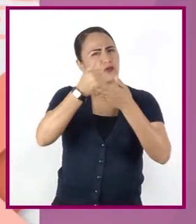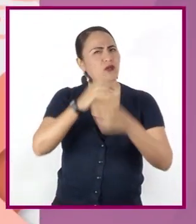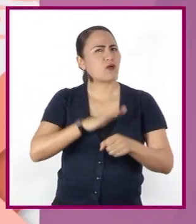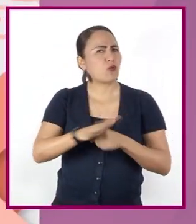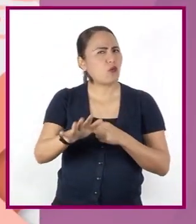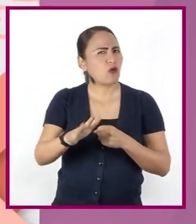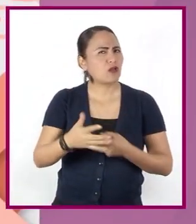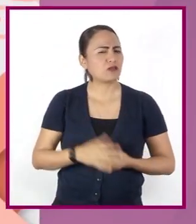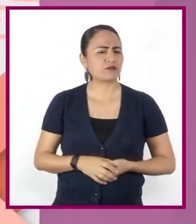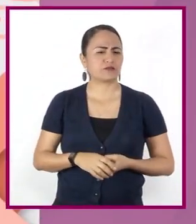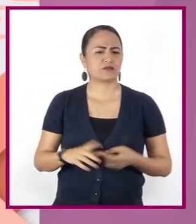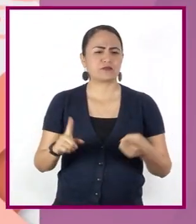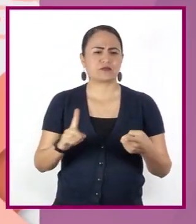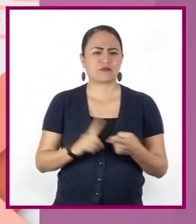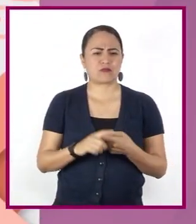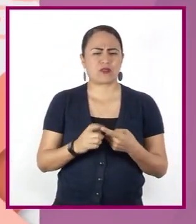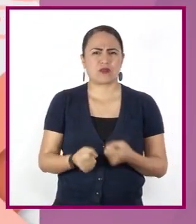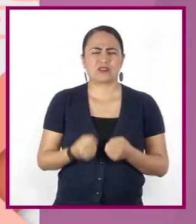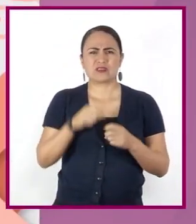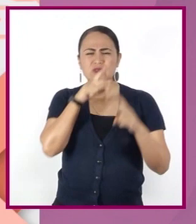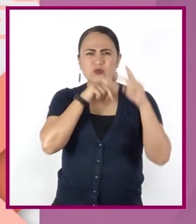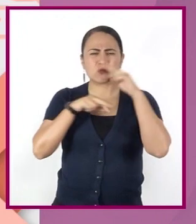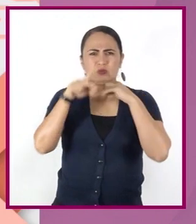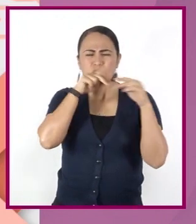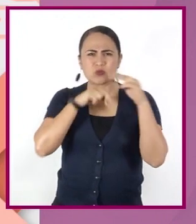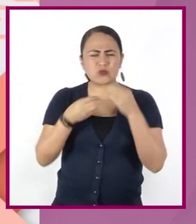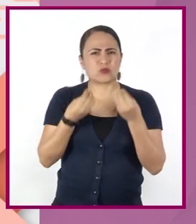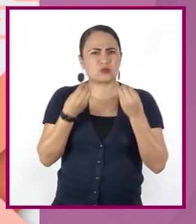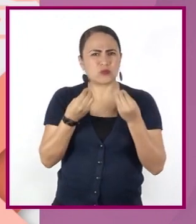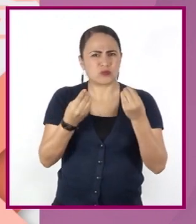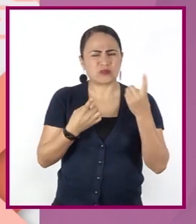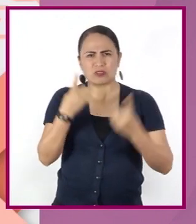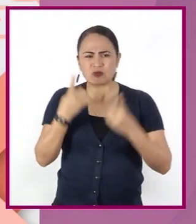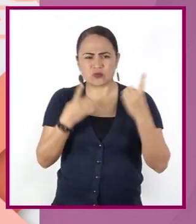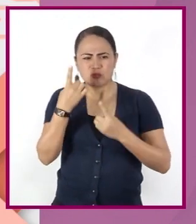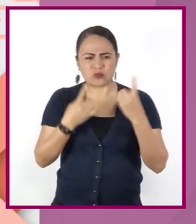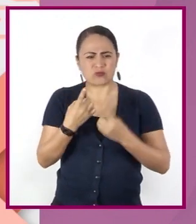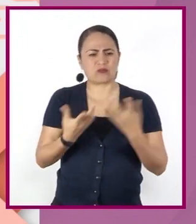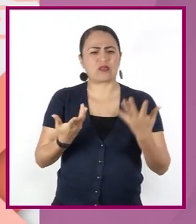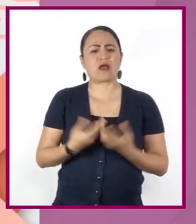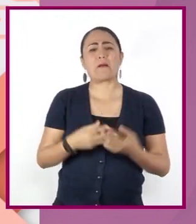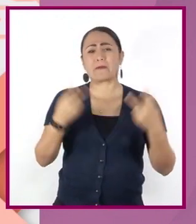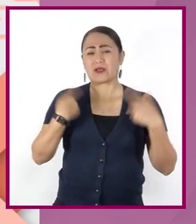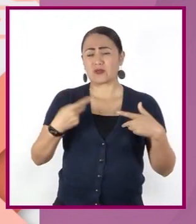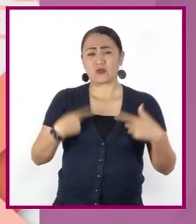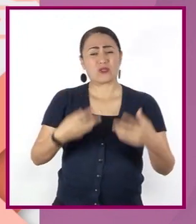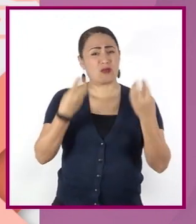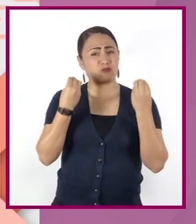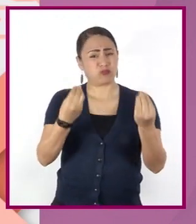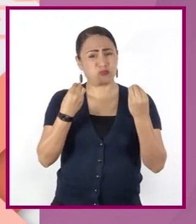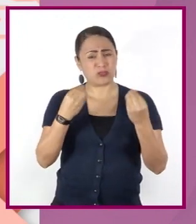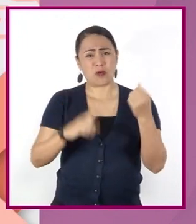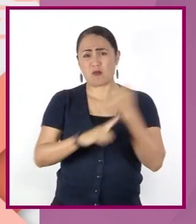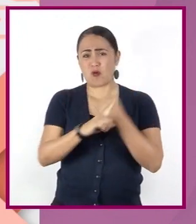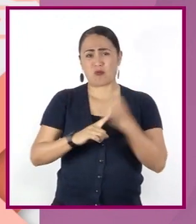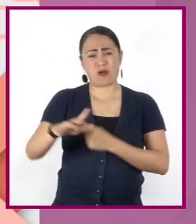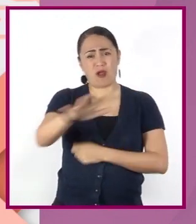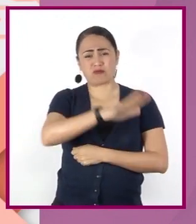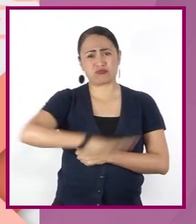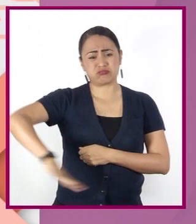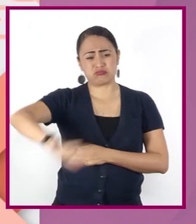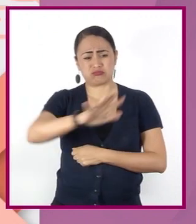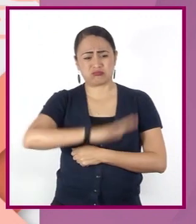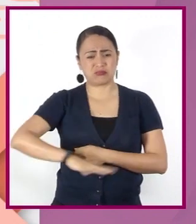Por ejemplo, fuerte incertidumbre, súbita carencia, amplio número de personas, problema general,